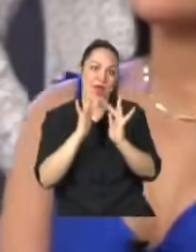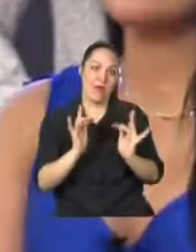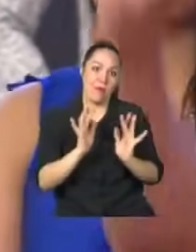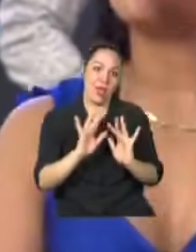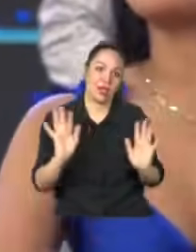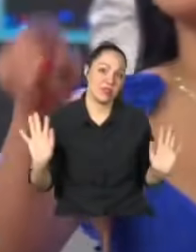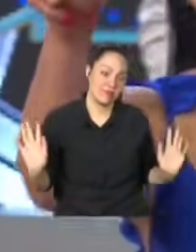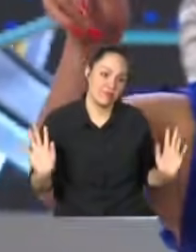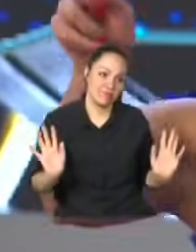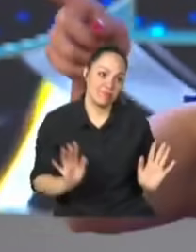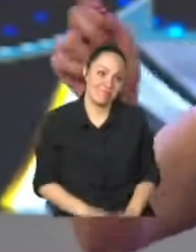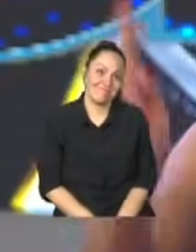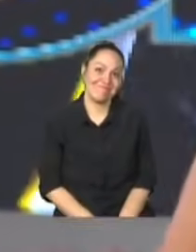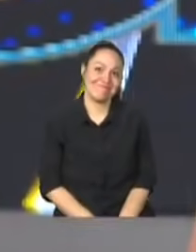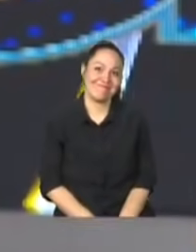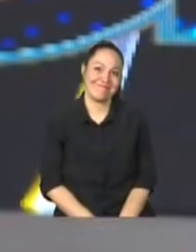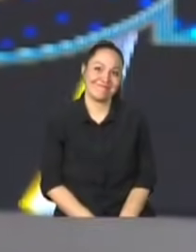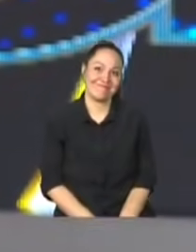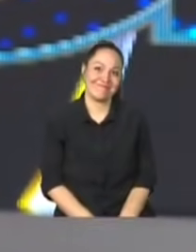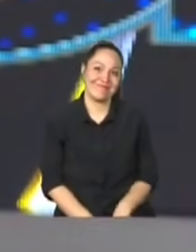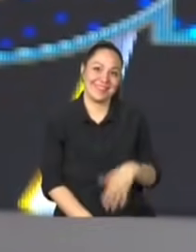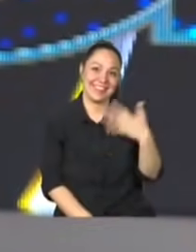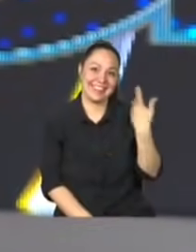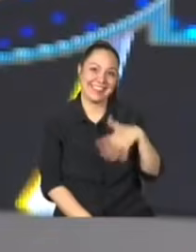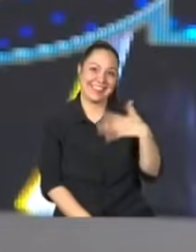¡Nos vamos